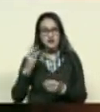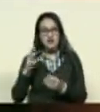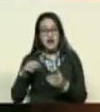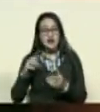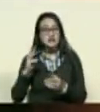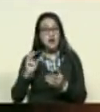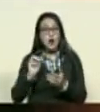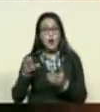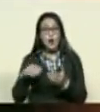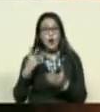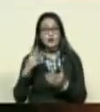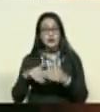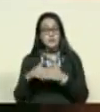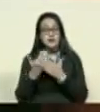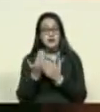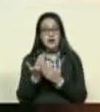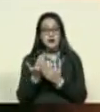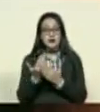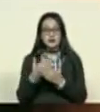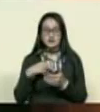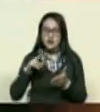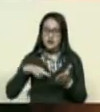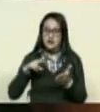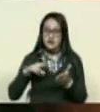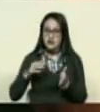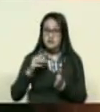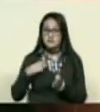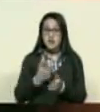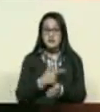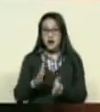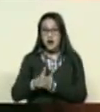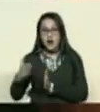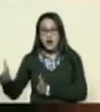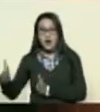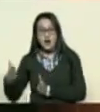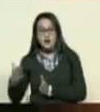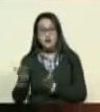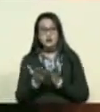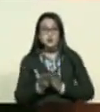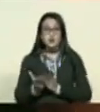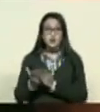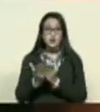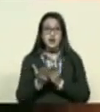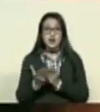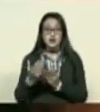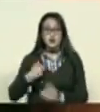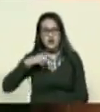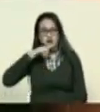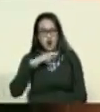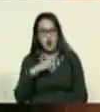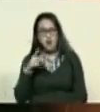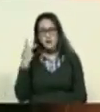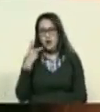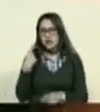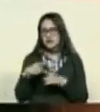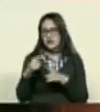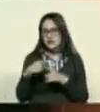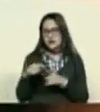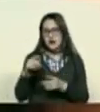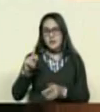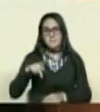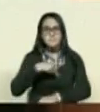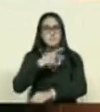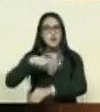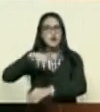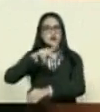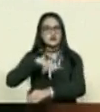mañana y mi hermana estaba al lado estudiando. Y yo leyendo, pues leyendo de historia, de política, de literatura, poesía, etcétera,